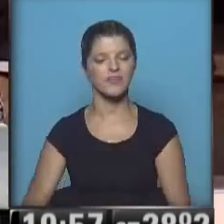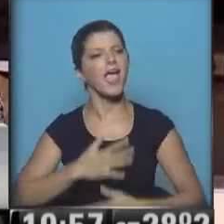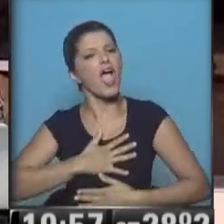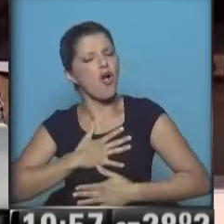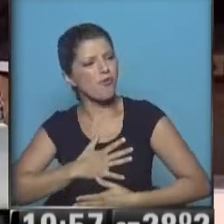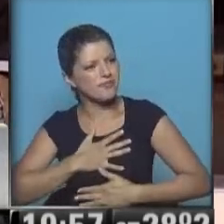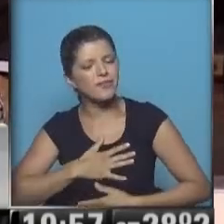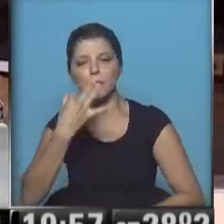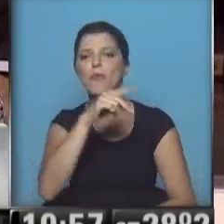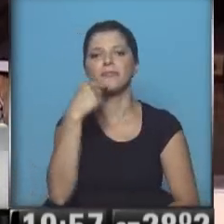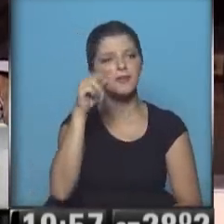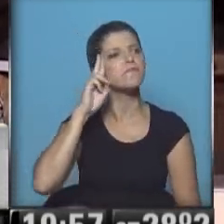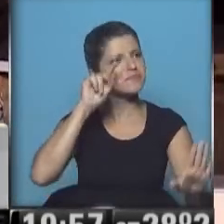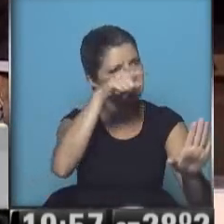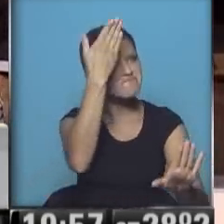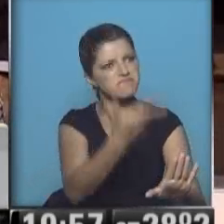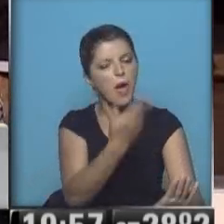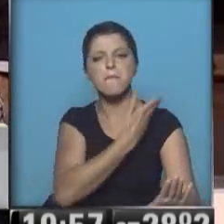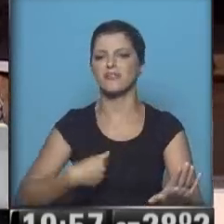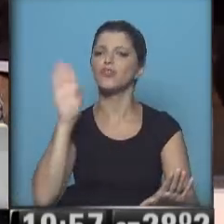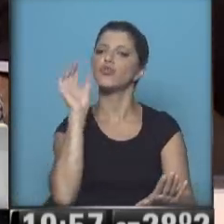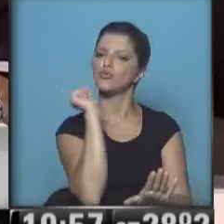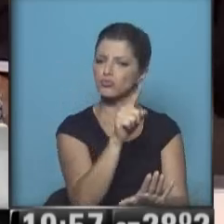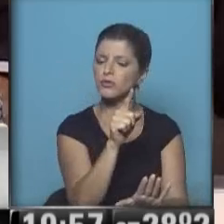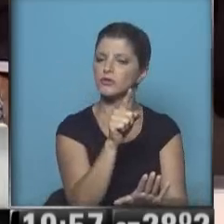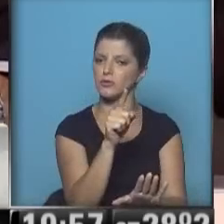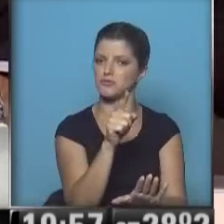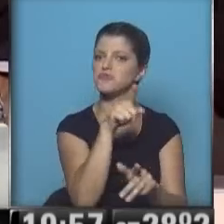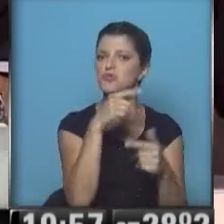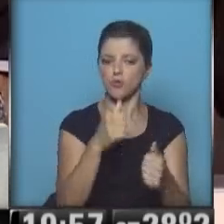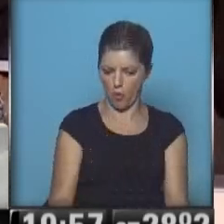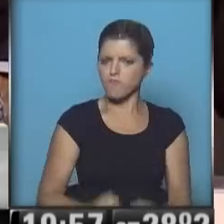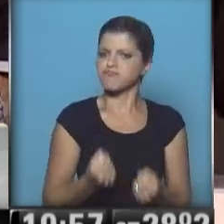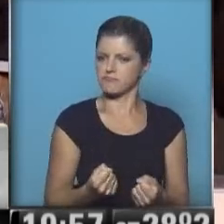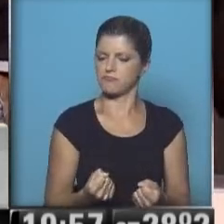del presidente Barack Obama, un gesto de valentía